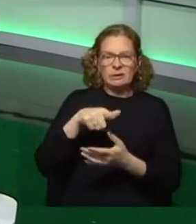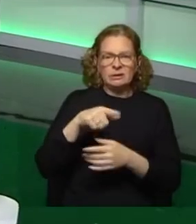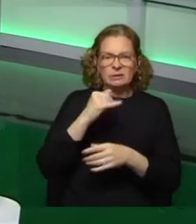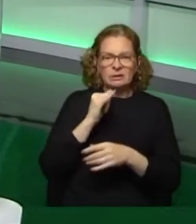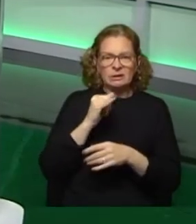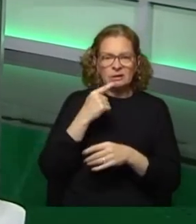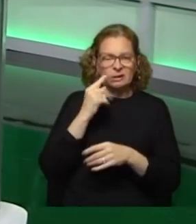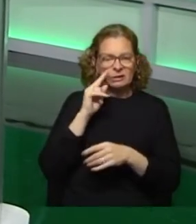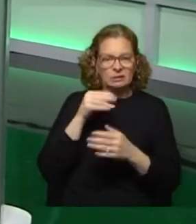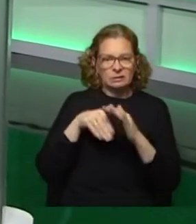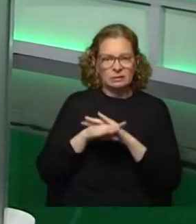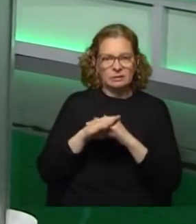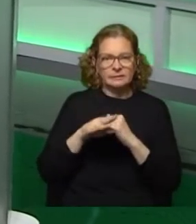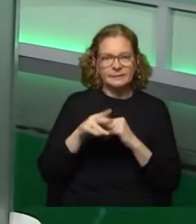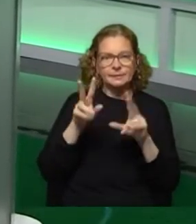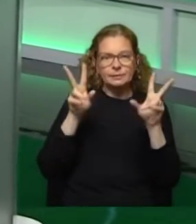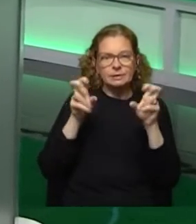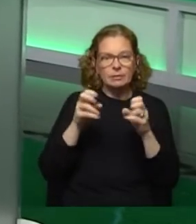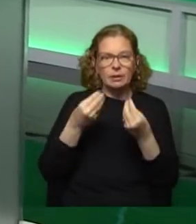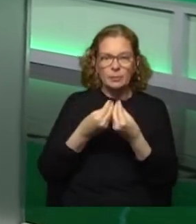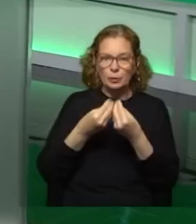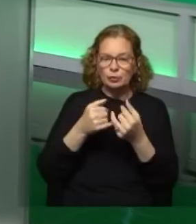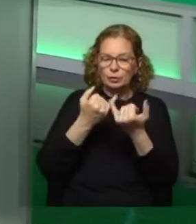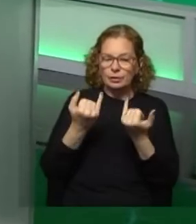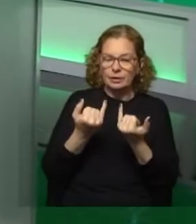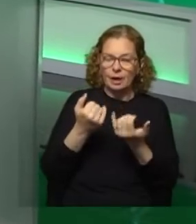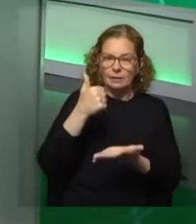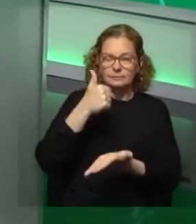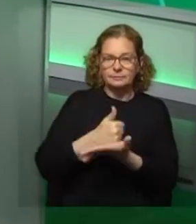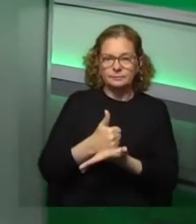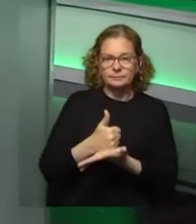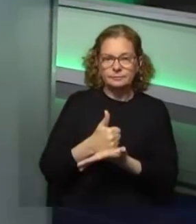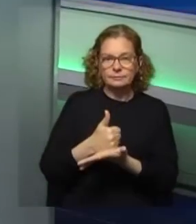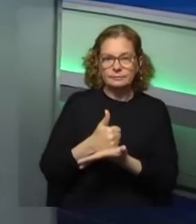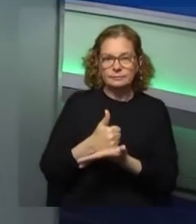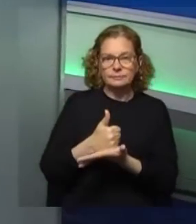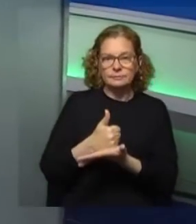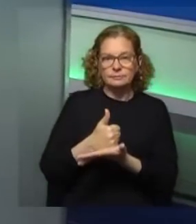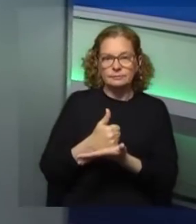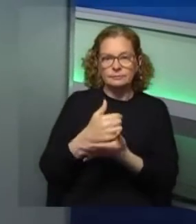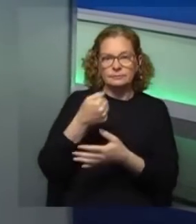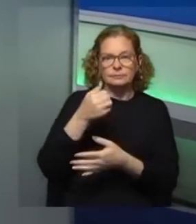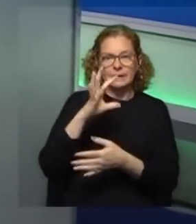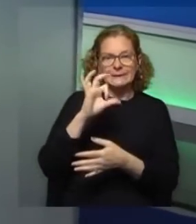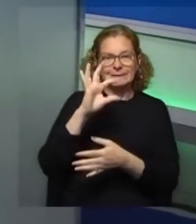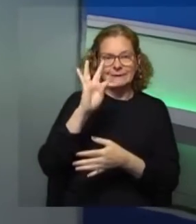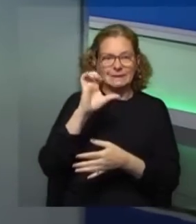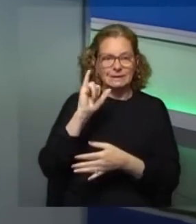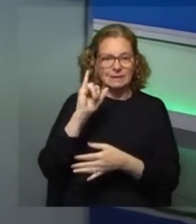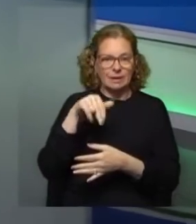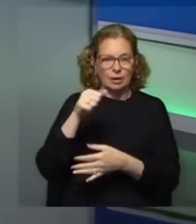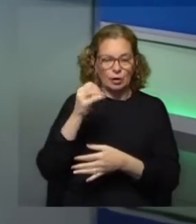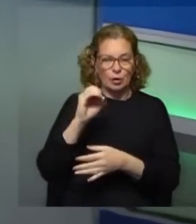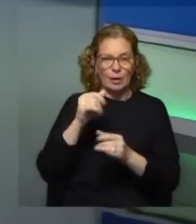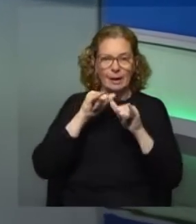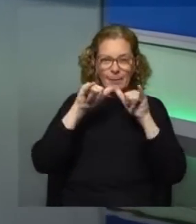efectivamente Y ahora Natalia nos metemos en un tema que hace muchos días está muy instalado Sí el llamado caso astesiano en la campaña